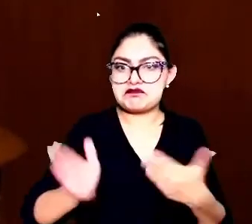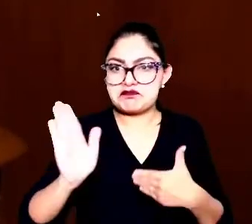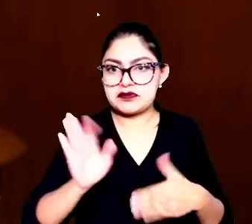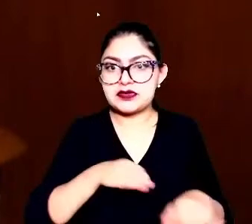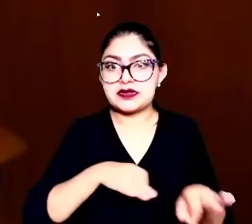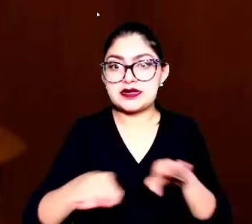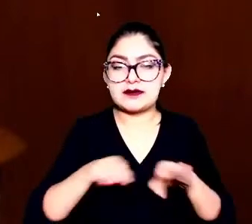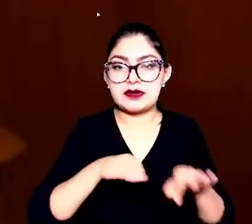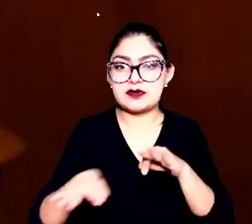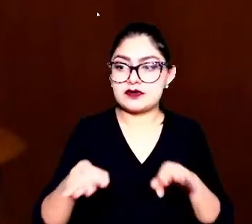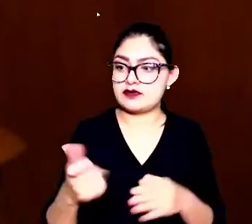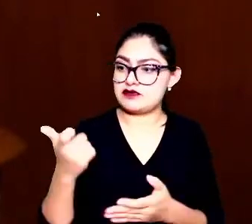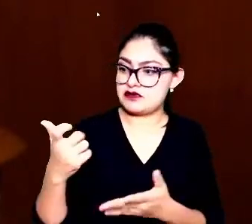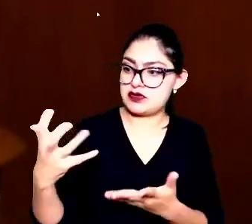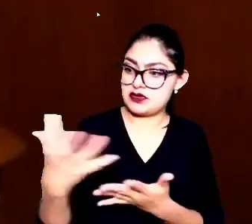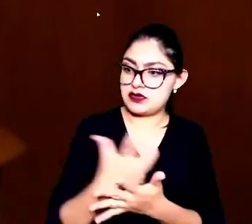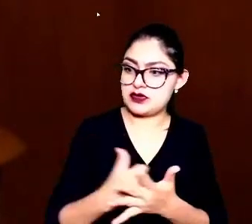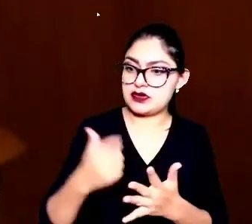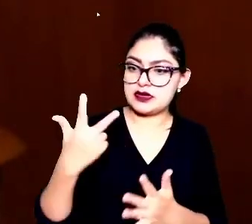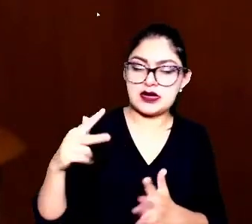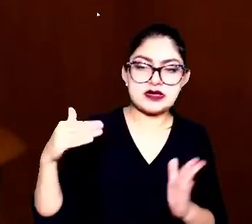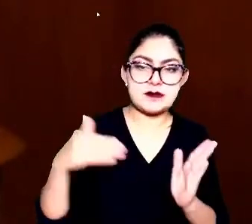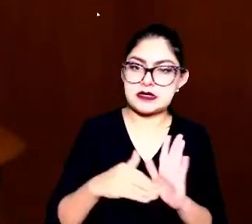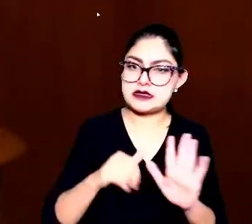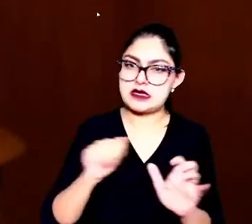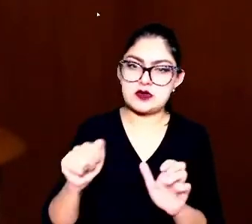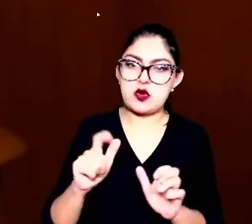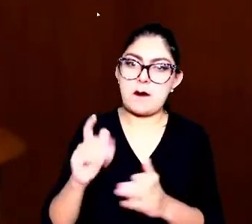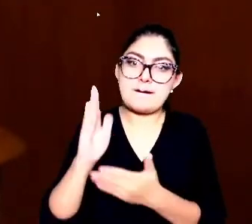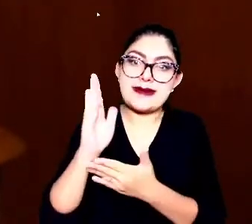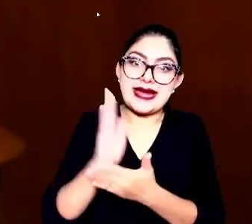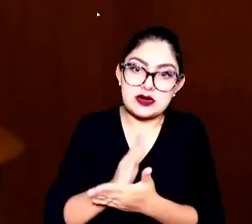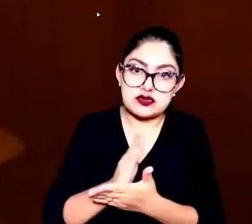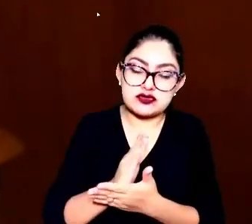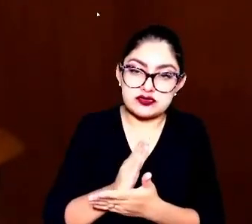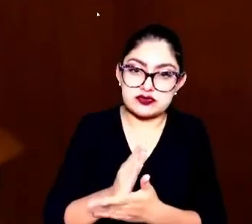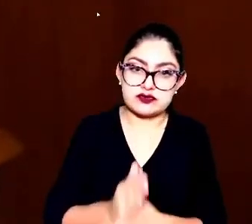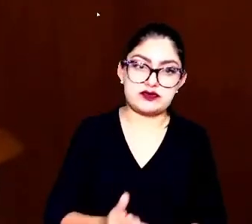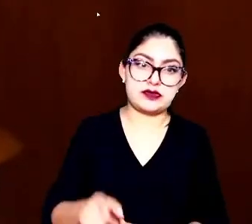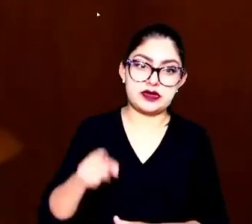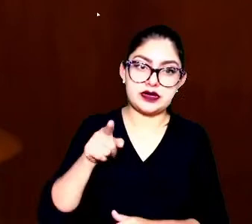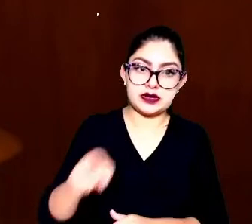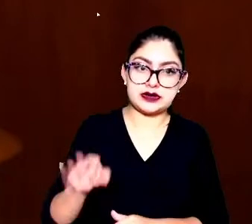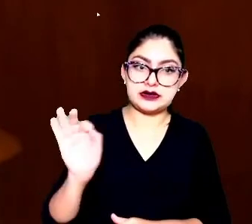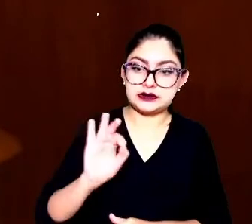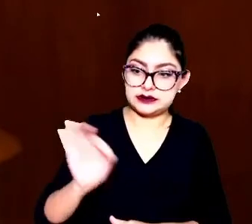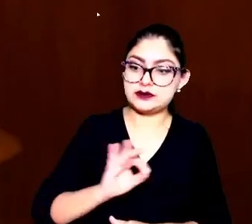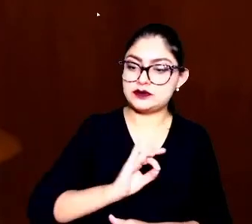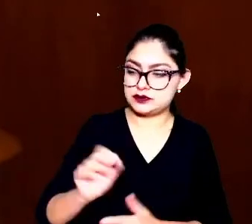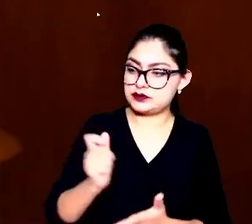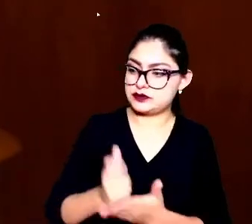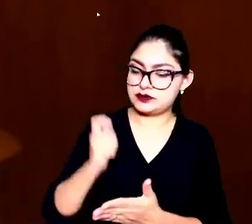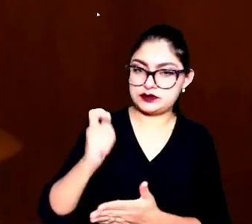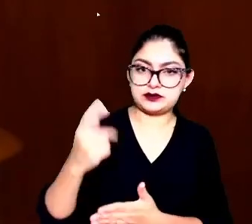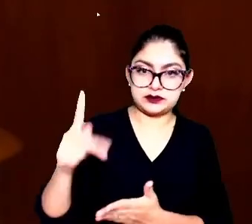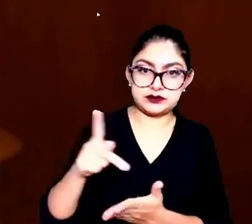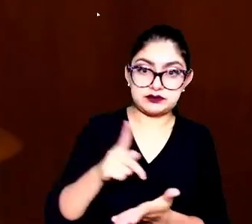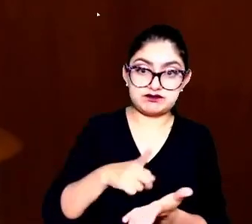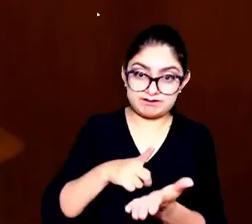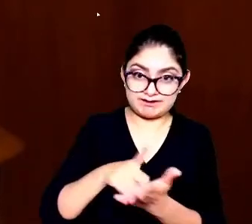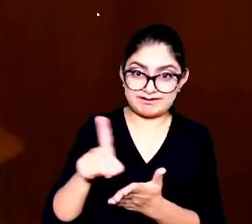de 13.600 pesos mensuales en el supuesto de que logre el pago de sus derechos es Claro que los